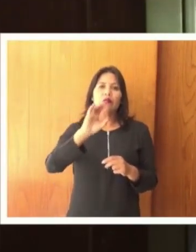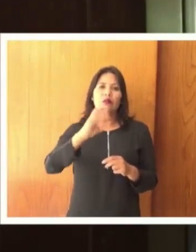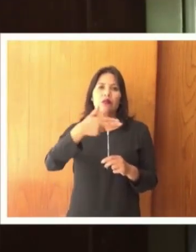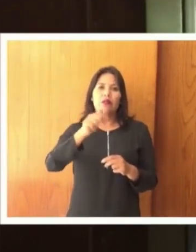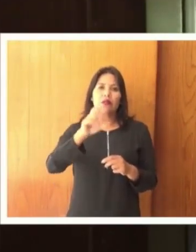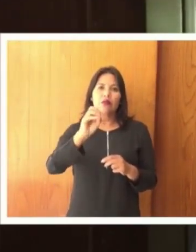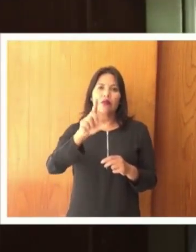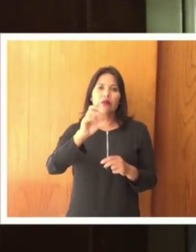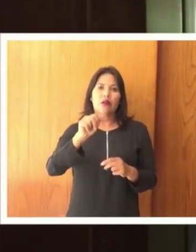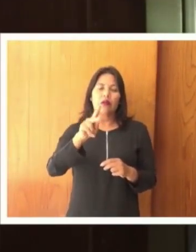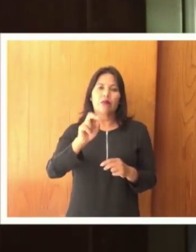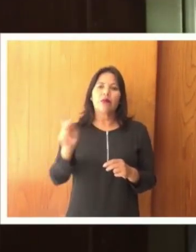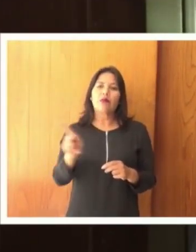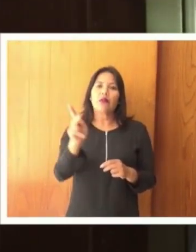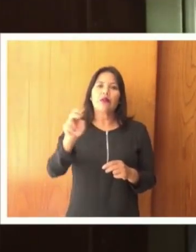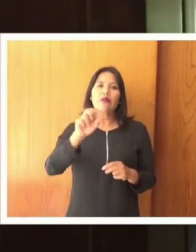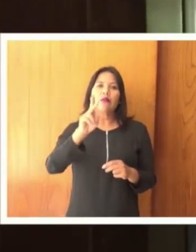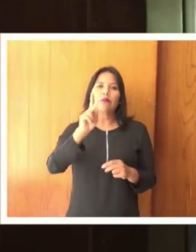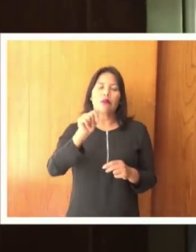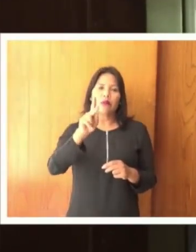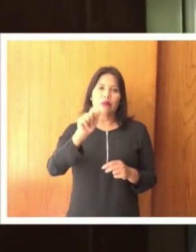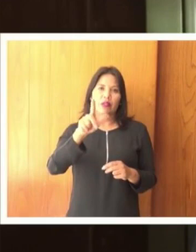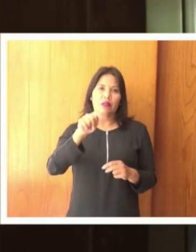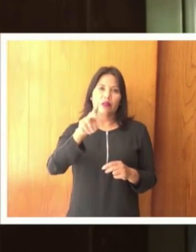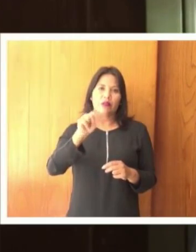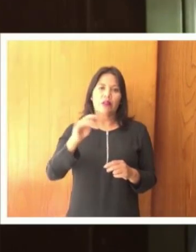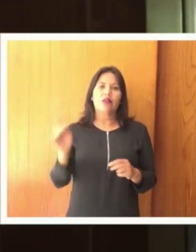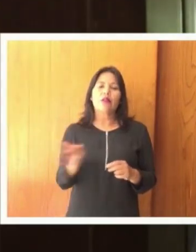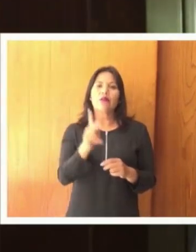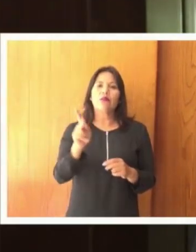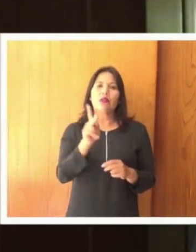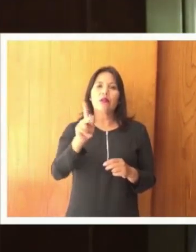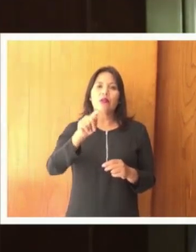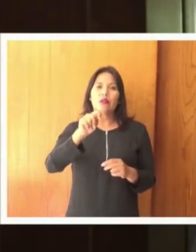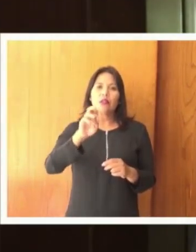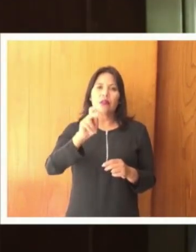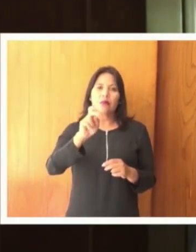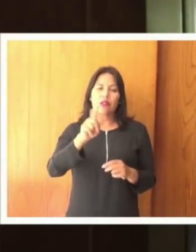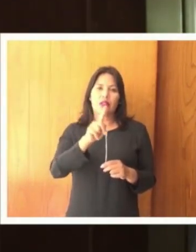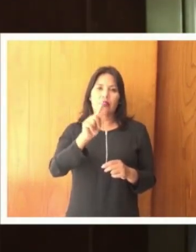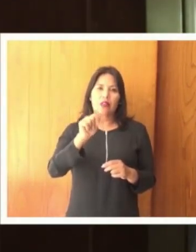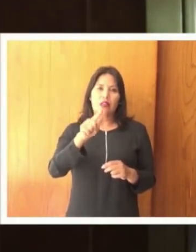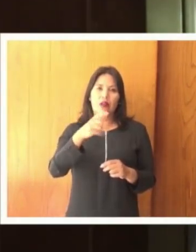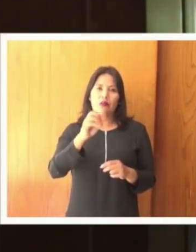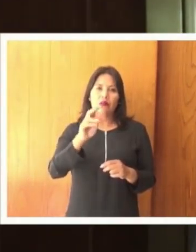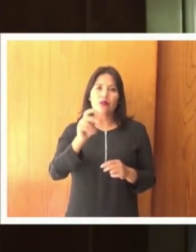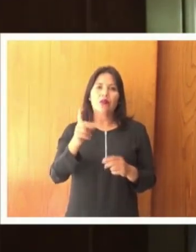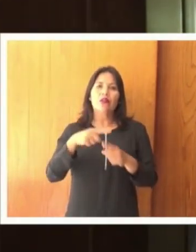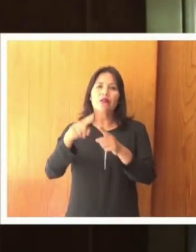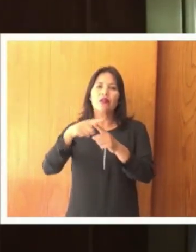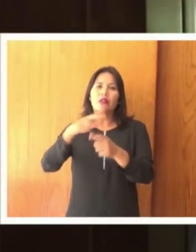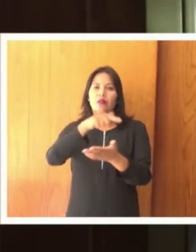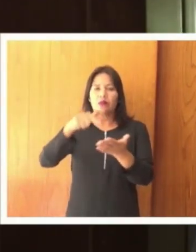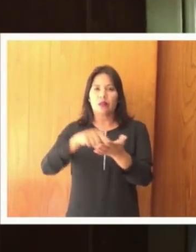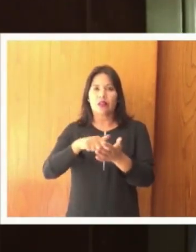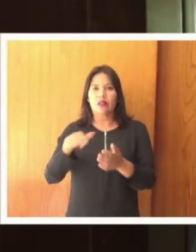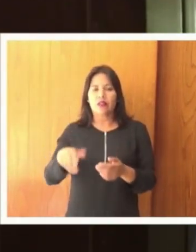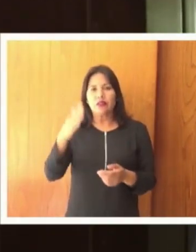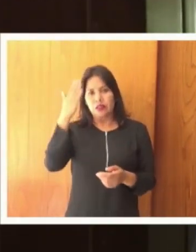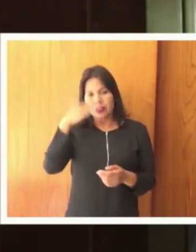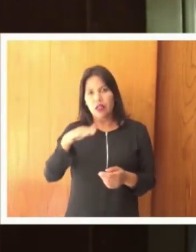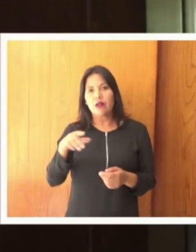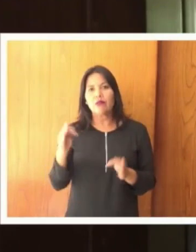de Chaucla, de Atenco, de Tepeclaustoc y de Tezoyuca, municipios que conforman un